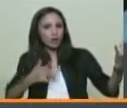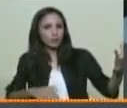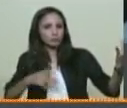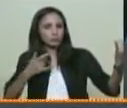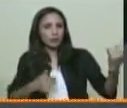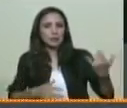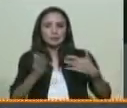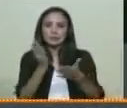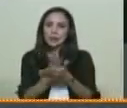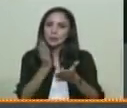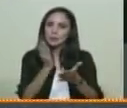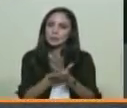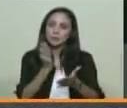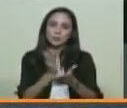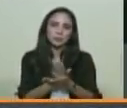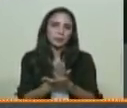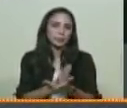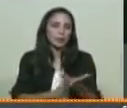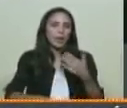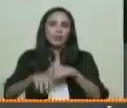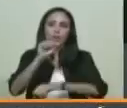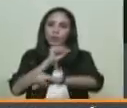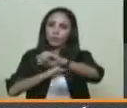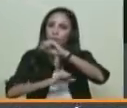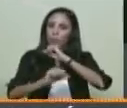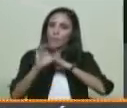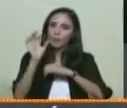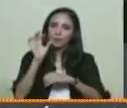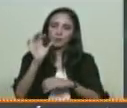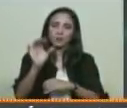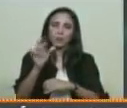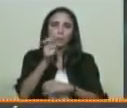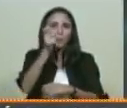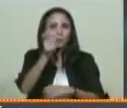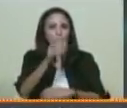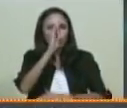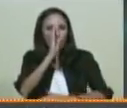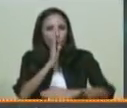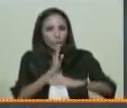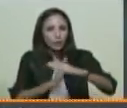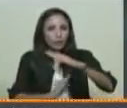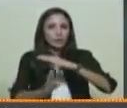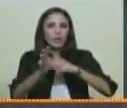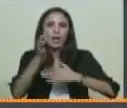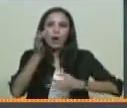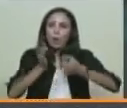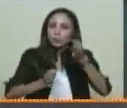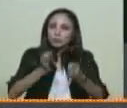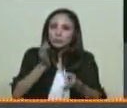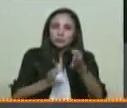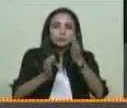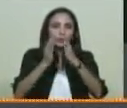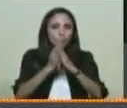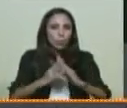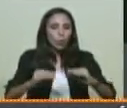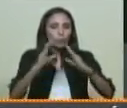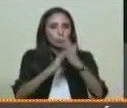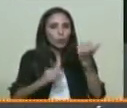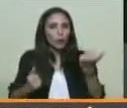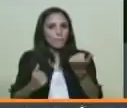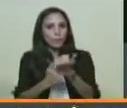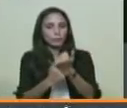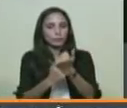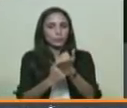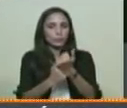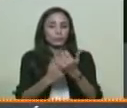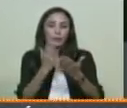siempre ha llevado la lucha por los pueblos humildes, por la justicia social. y siempre lo